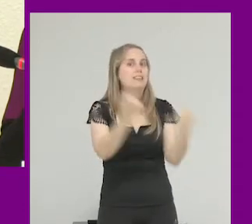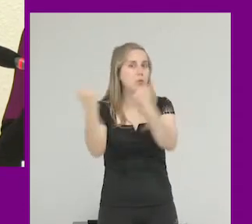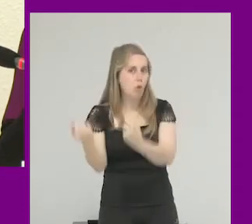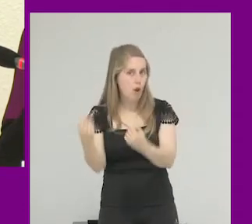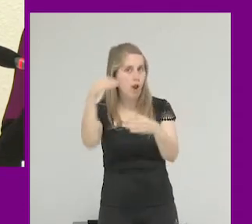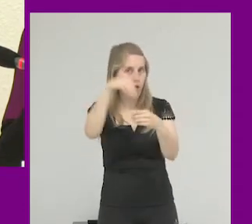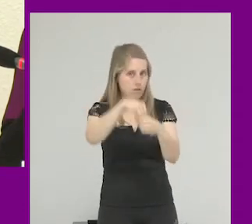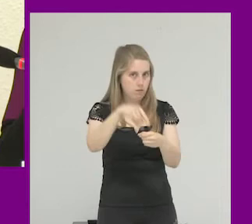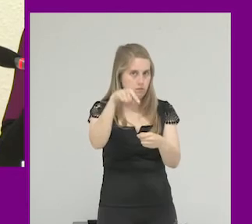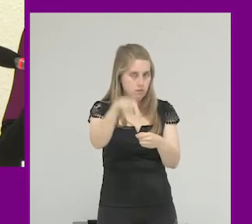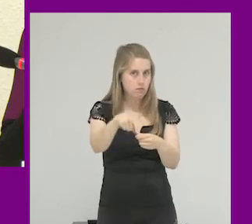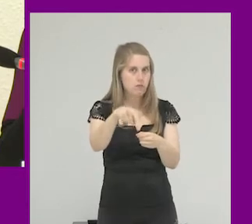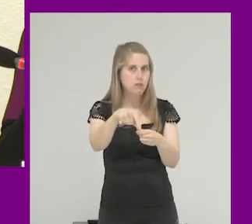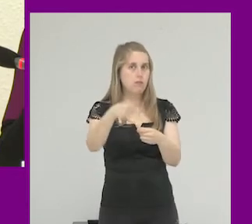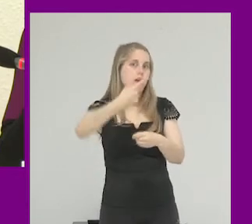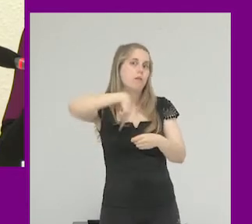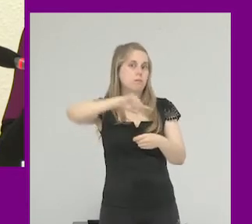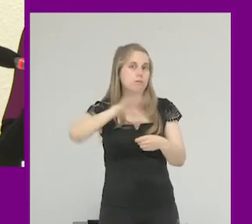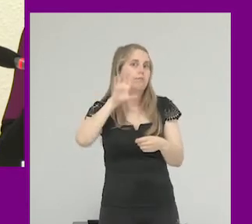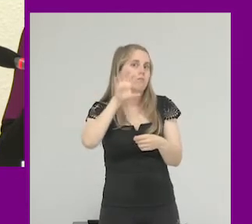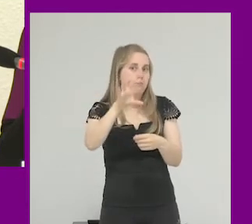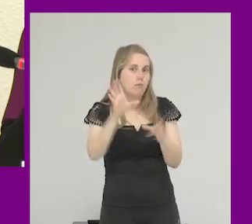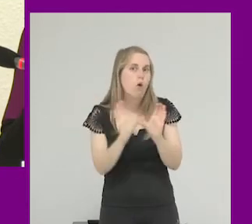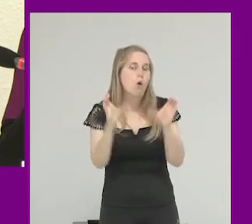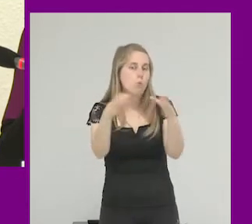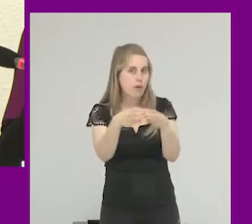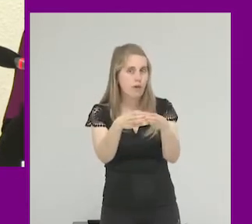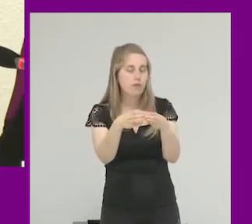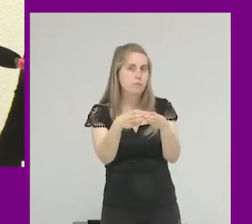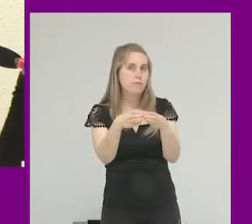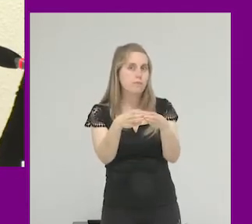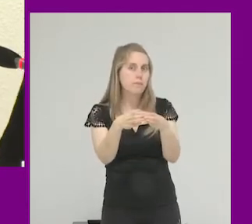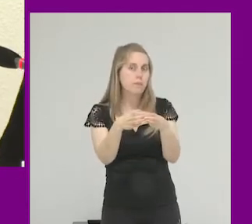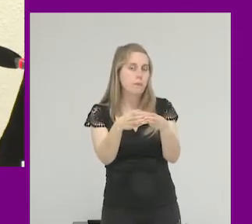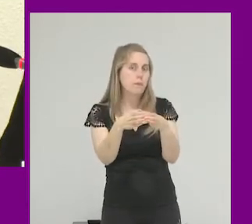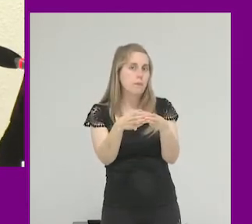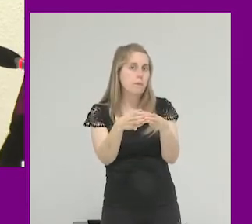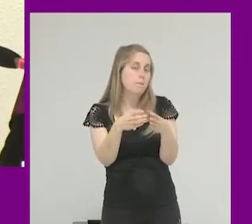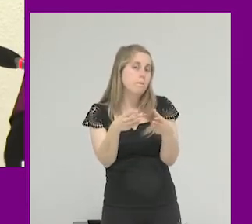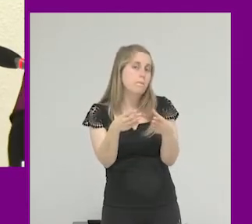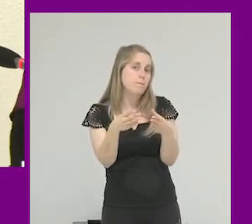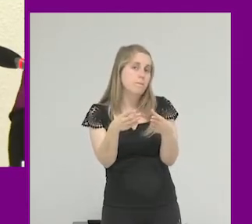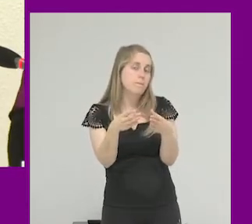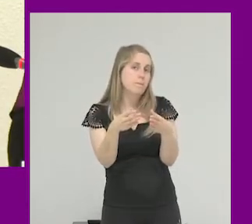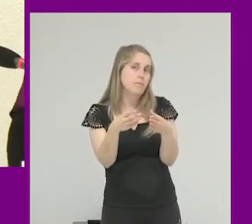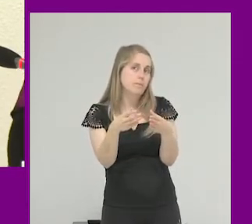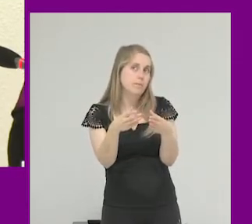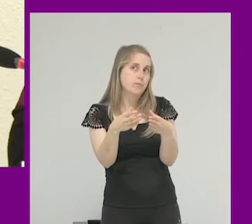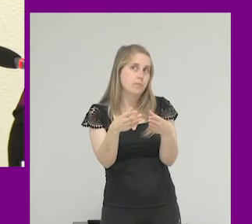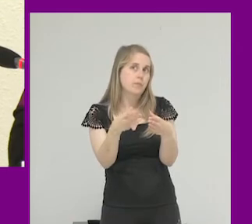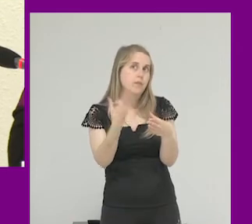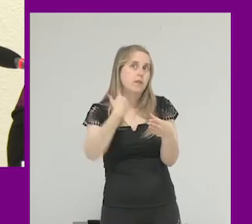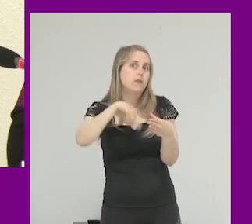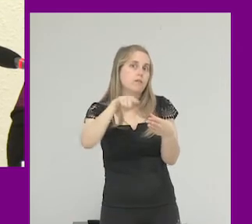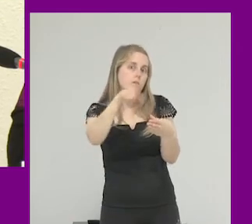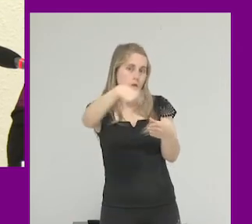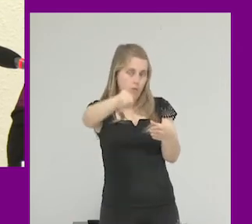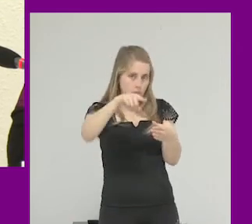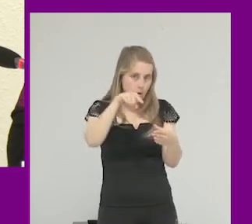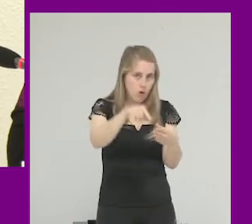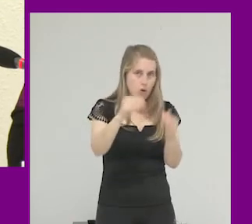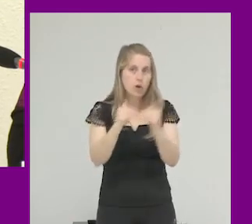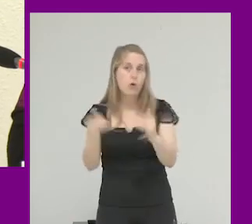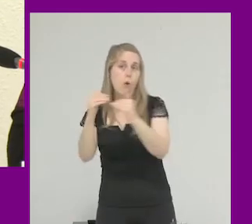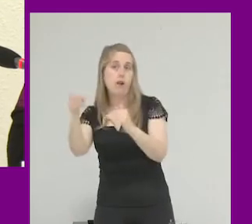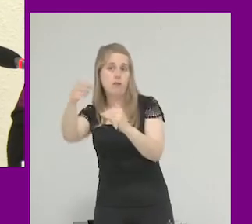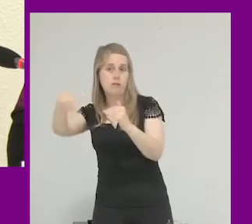institucional de nuestra comunidad, que laboralmente esté considerada con sus